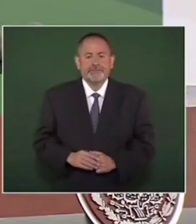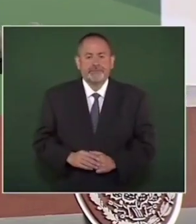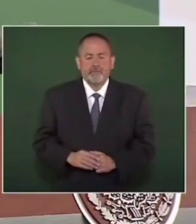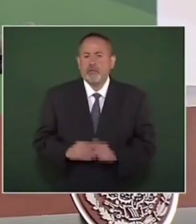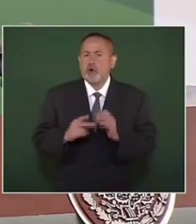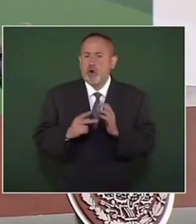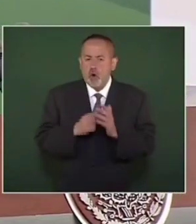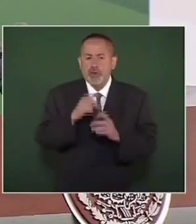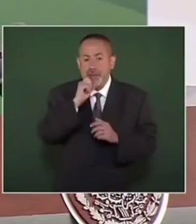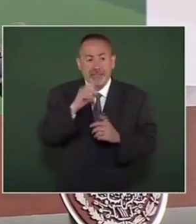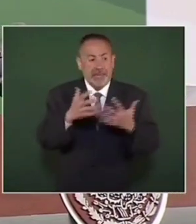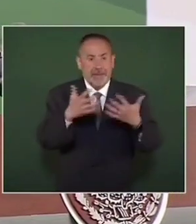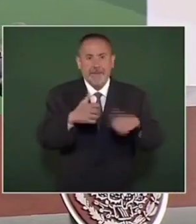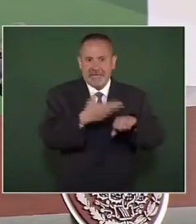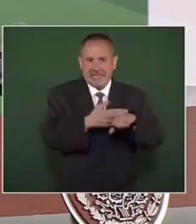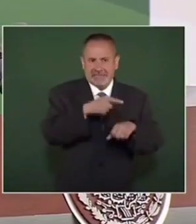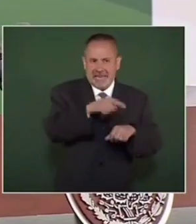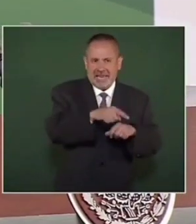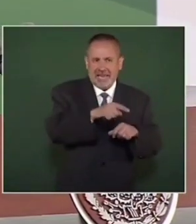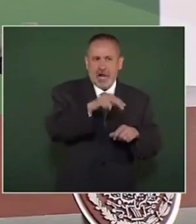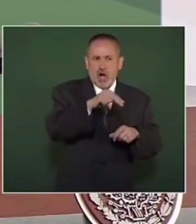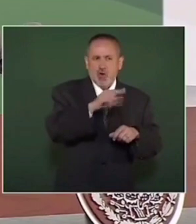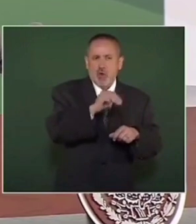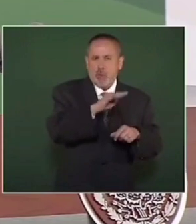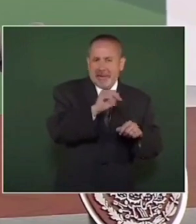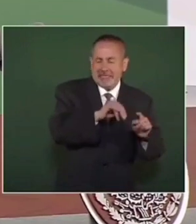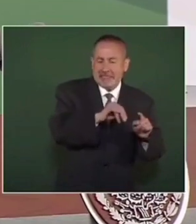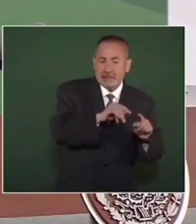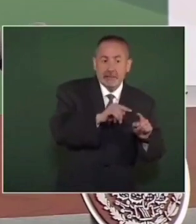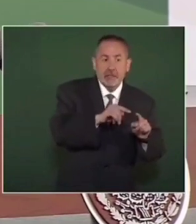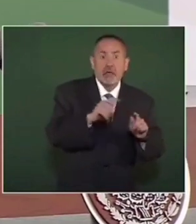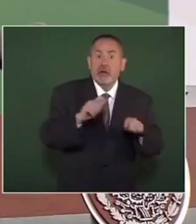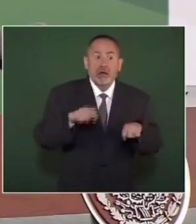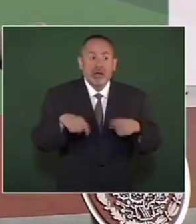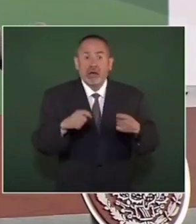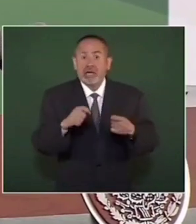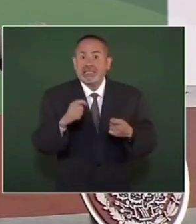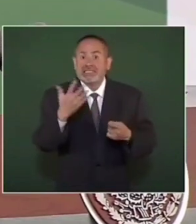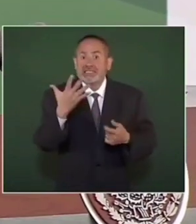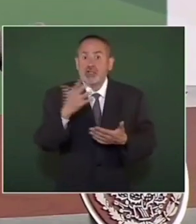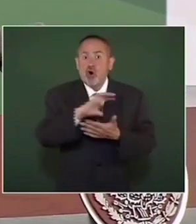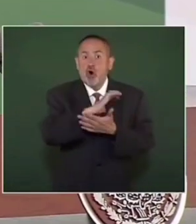Nuevamente en la empresa Numbag Inc. le dieron cinco contratos